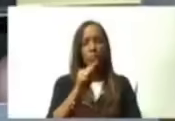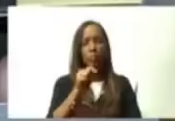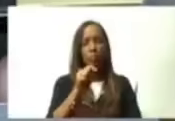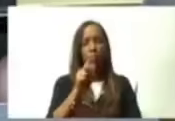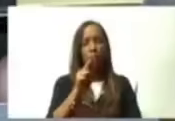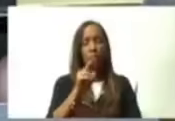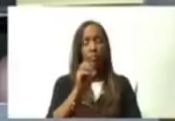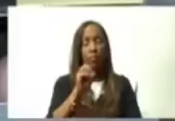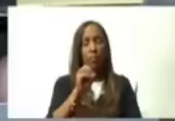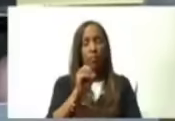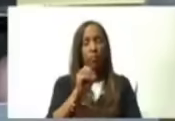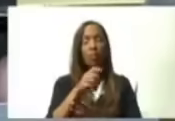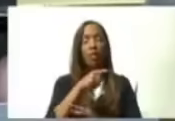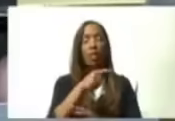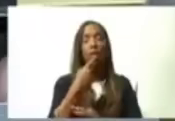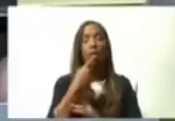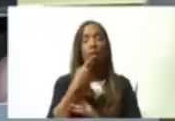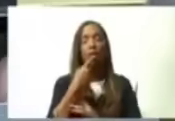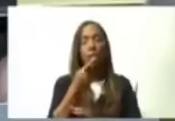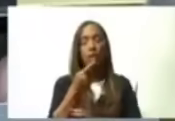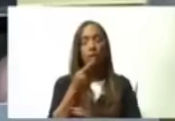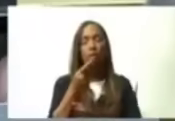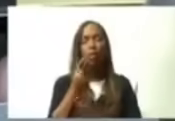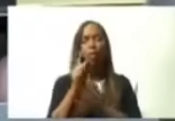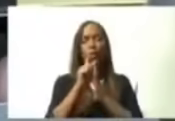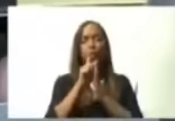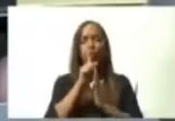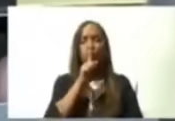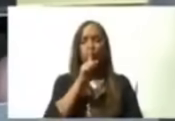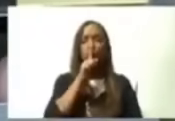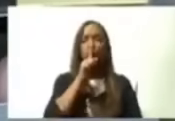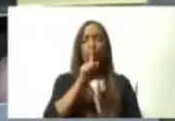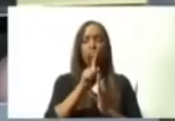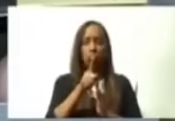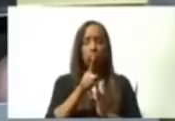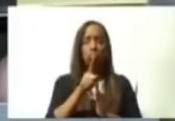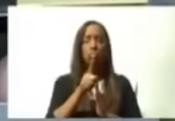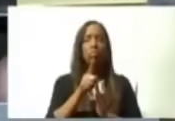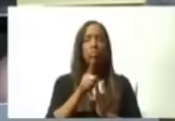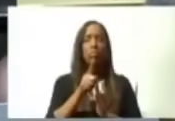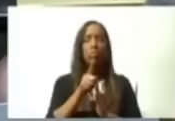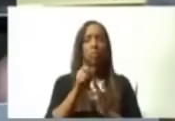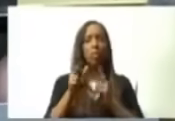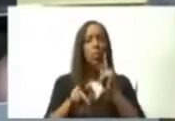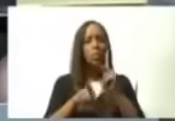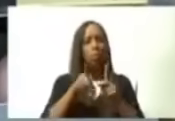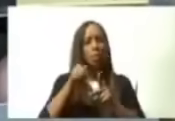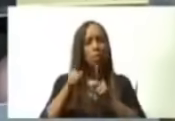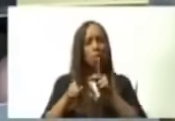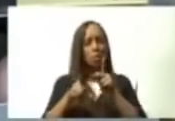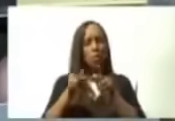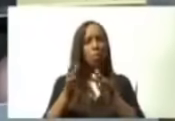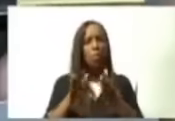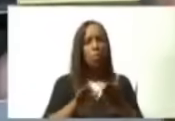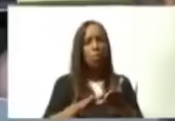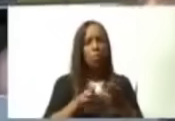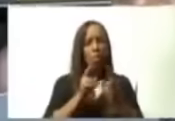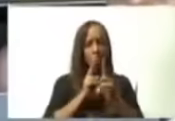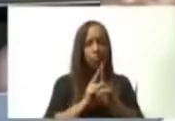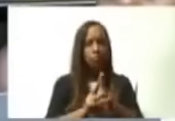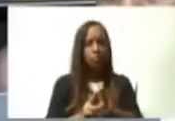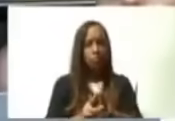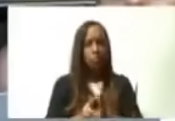acaecido a raíz de ese fenómeno atmosférico que devastó gran parte de nuestros